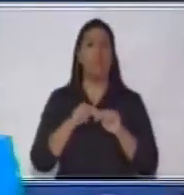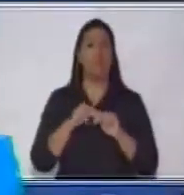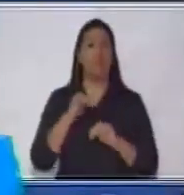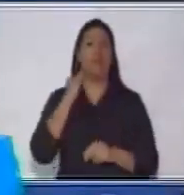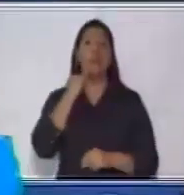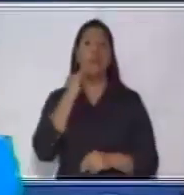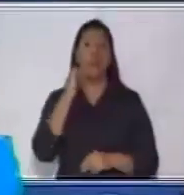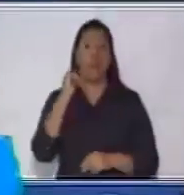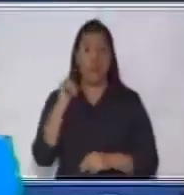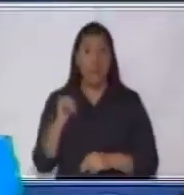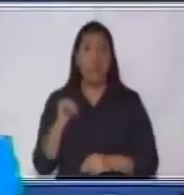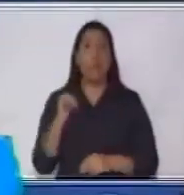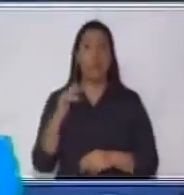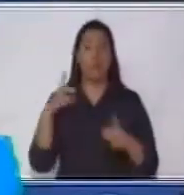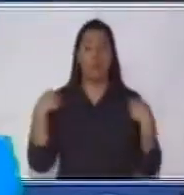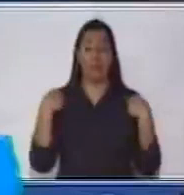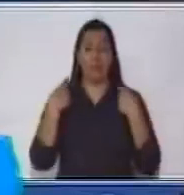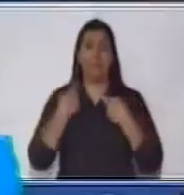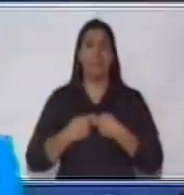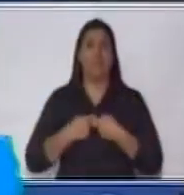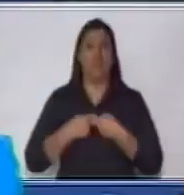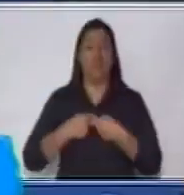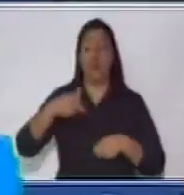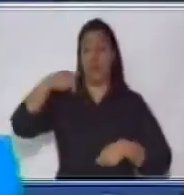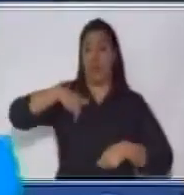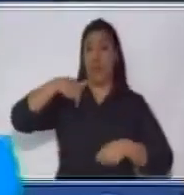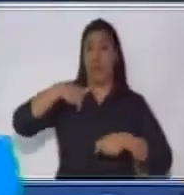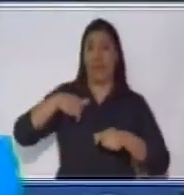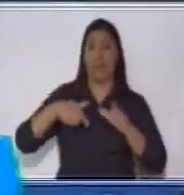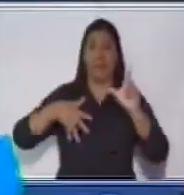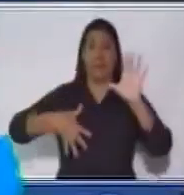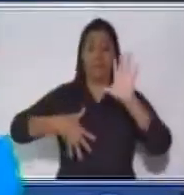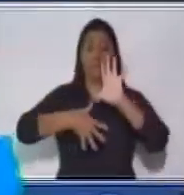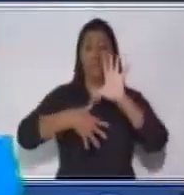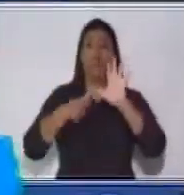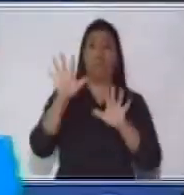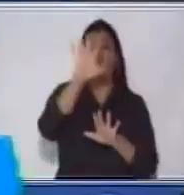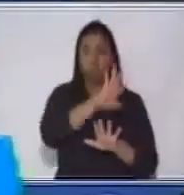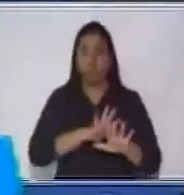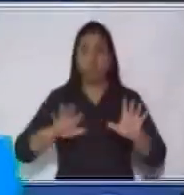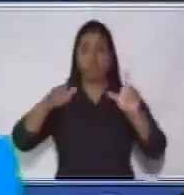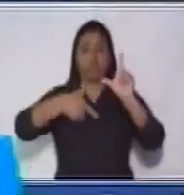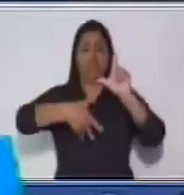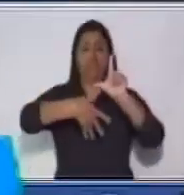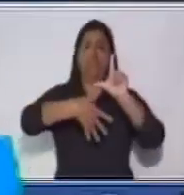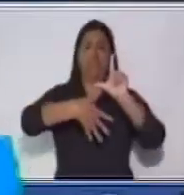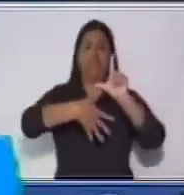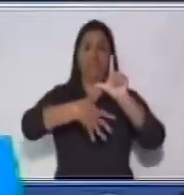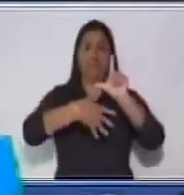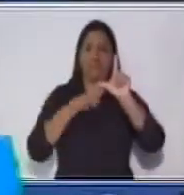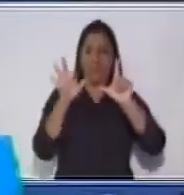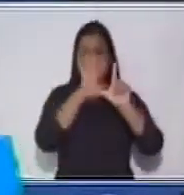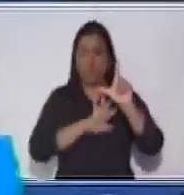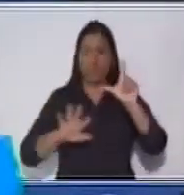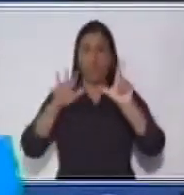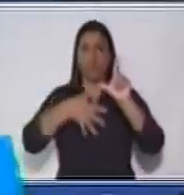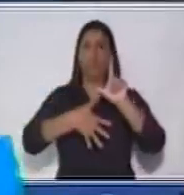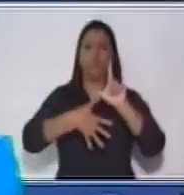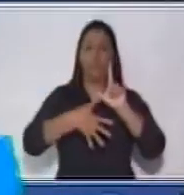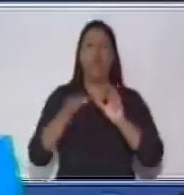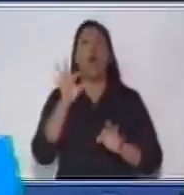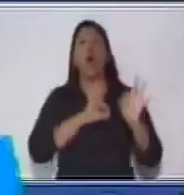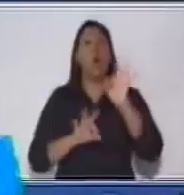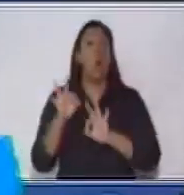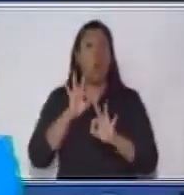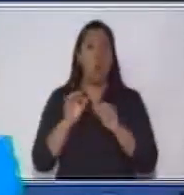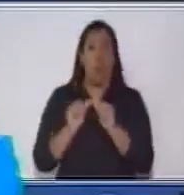utilizando es de Hispanoamérica o bien se utiliza el español propio, valga la redundancia, de España? ¿Te recuerdas también